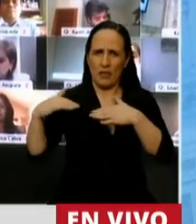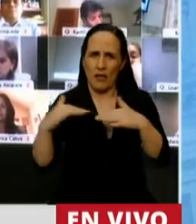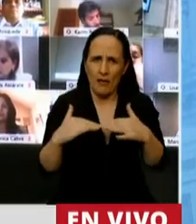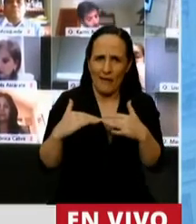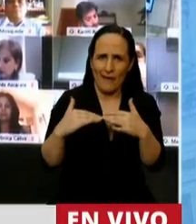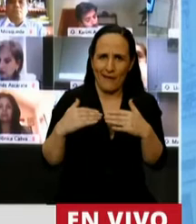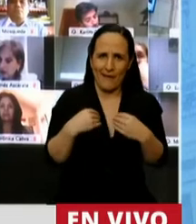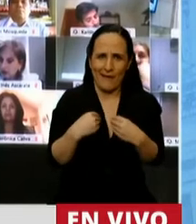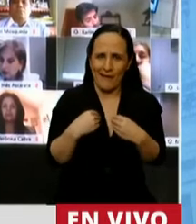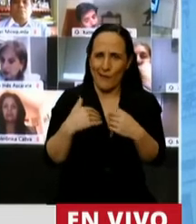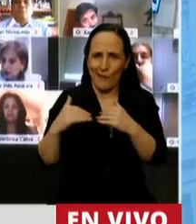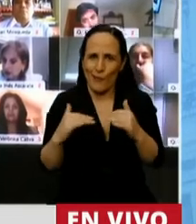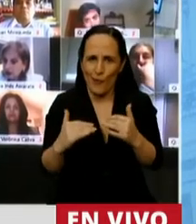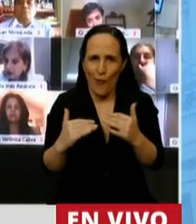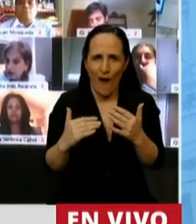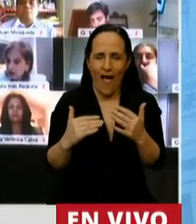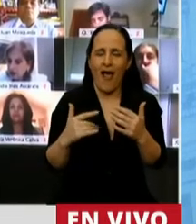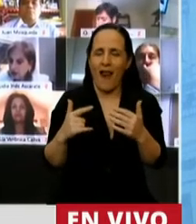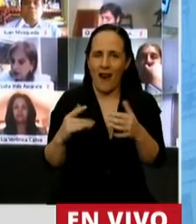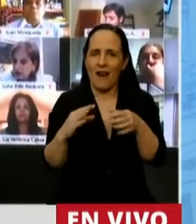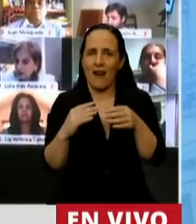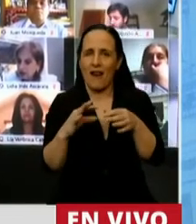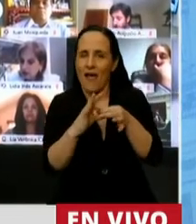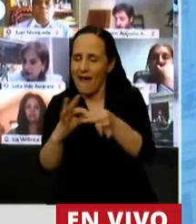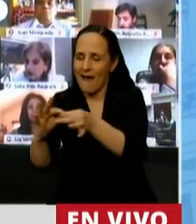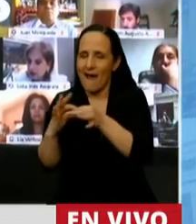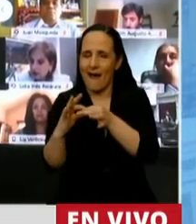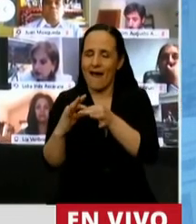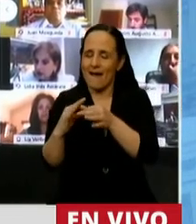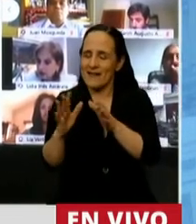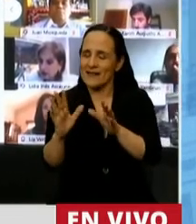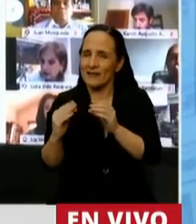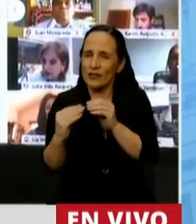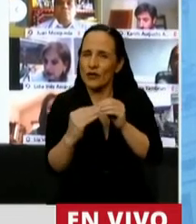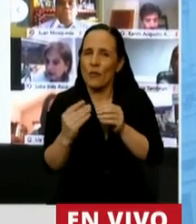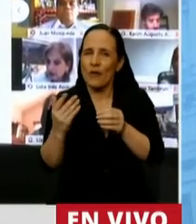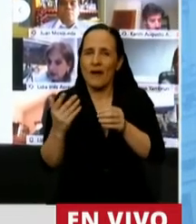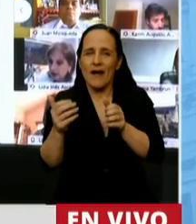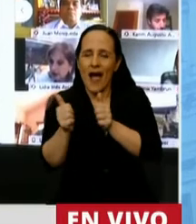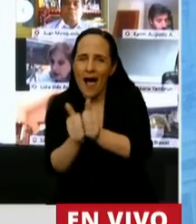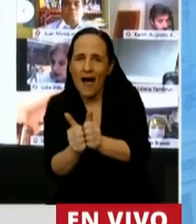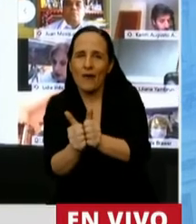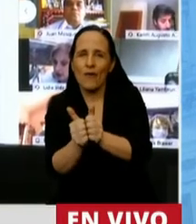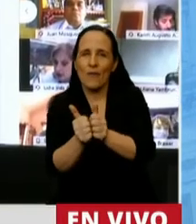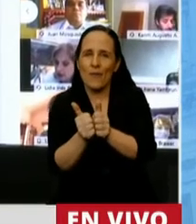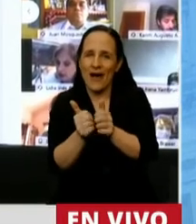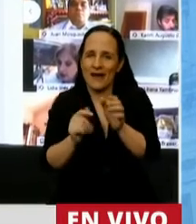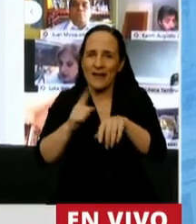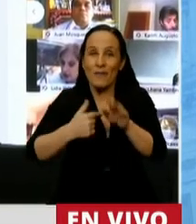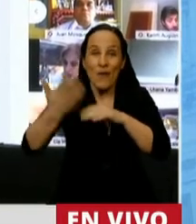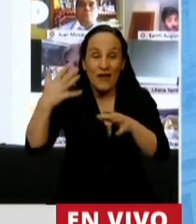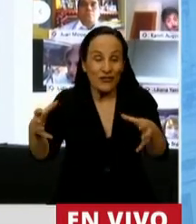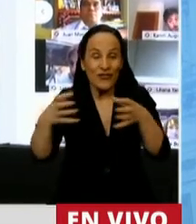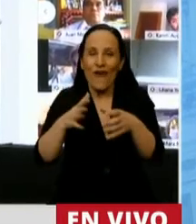ellas. El lazo de compañerismo y el acompañamiento mutuo, estoy segura que sembró en